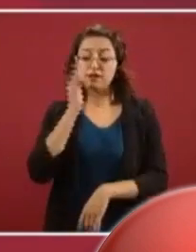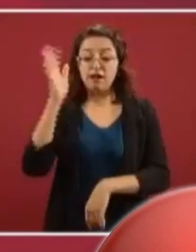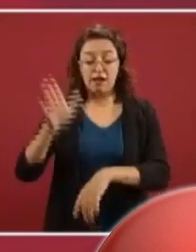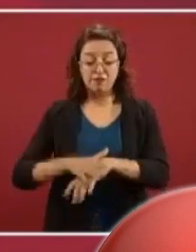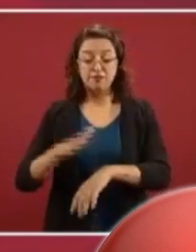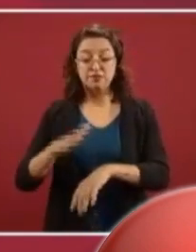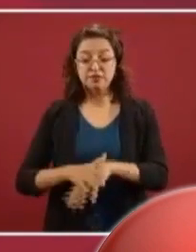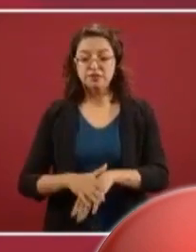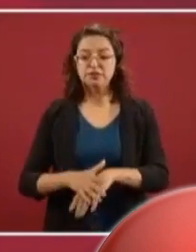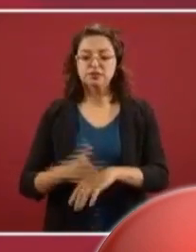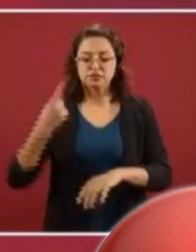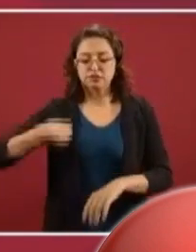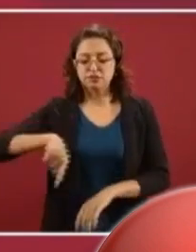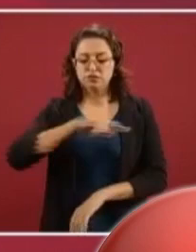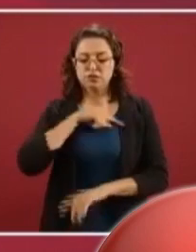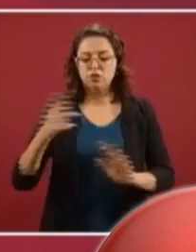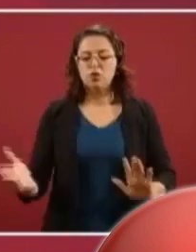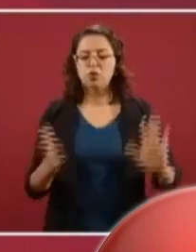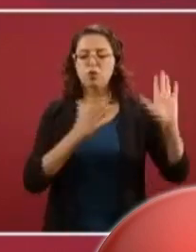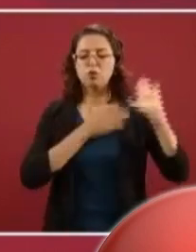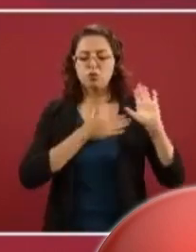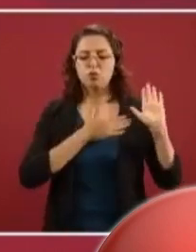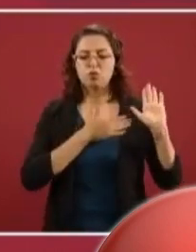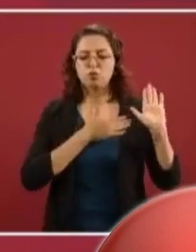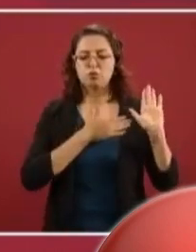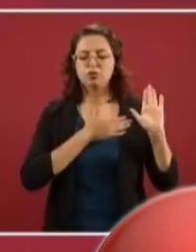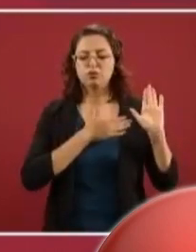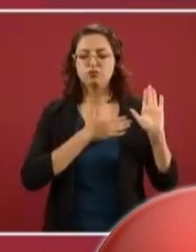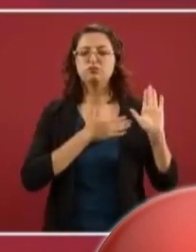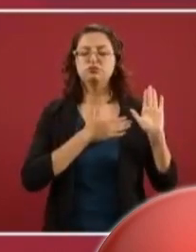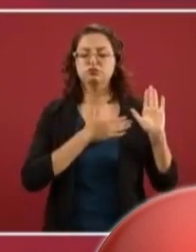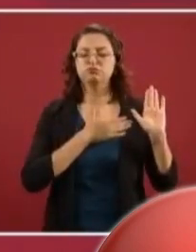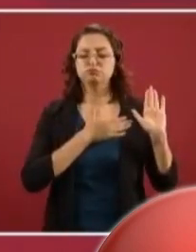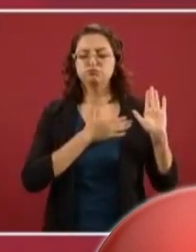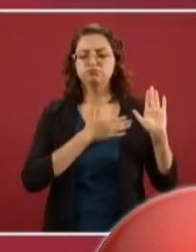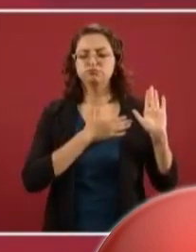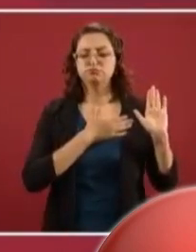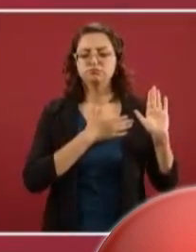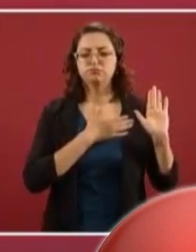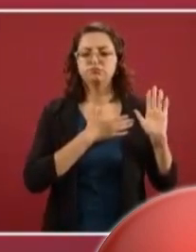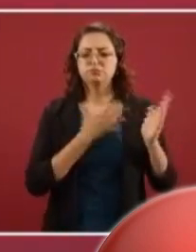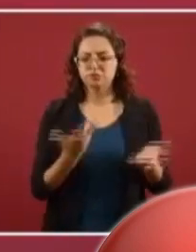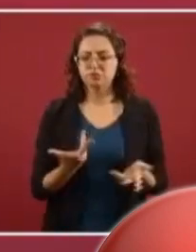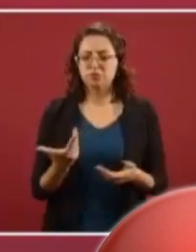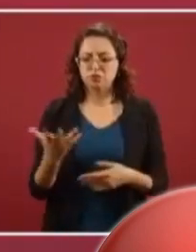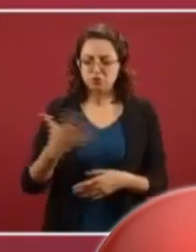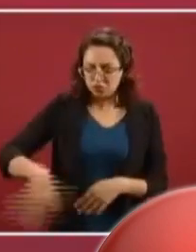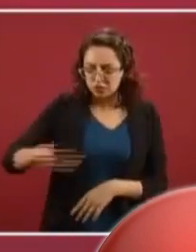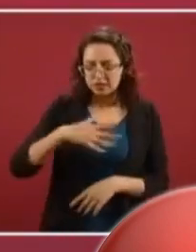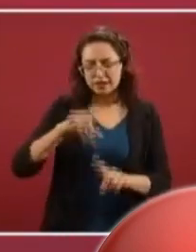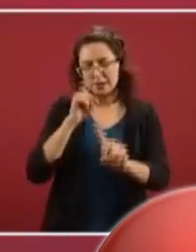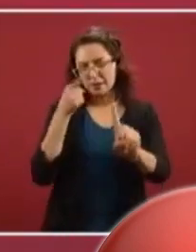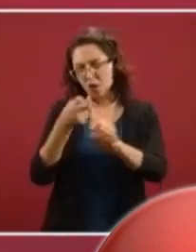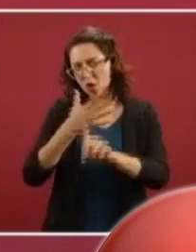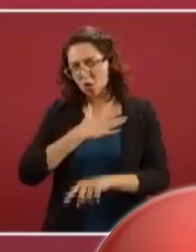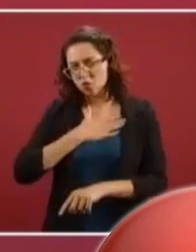los compromisos que hicimos de hacer justicia